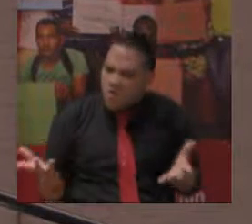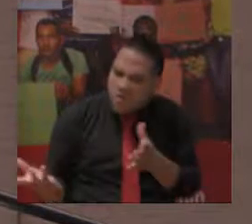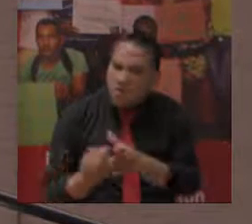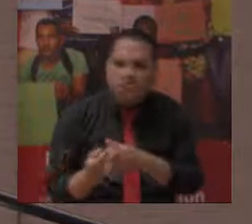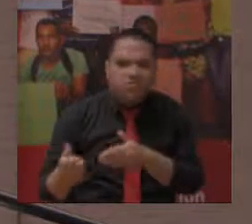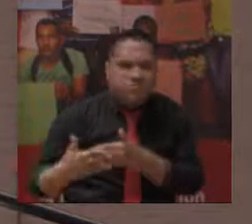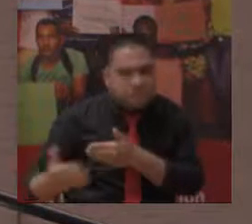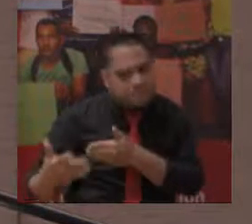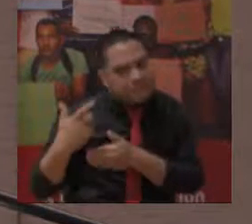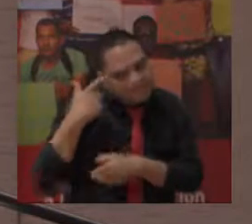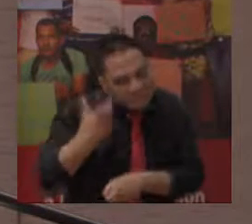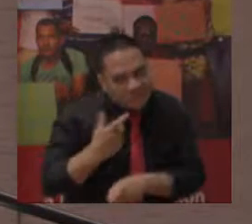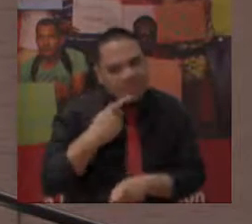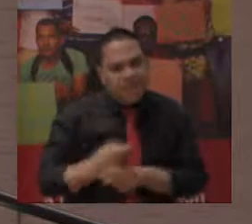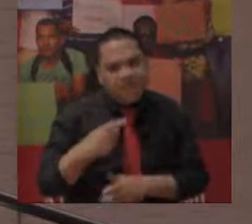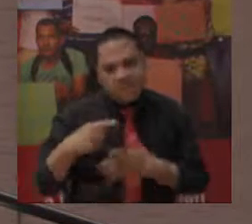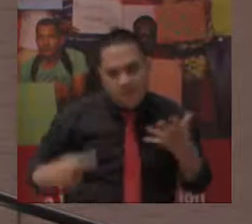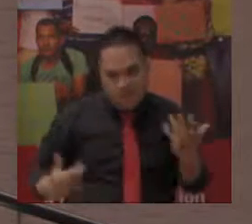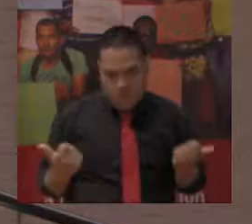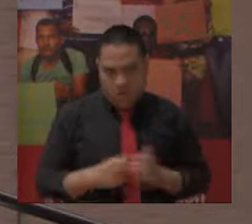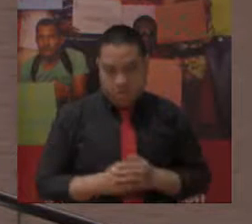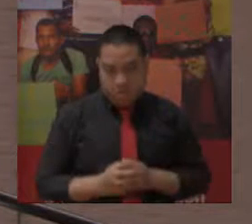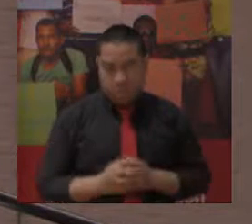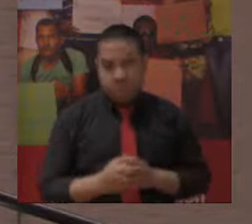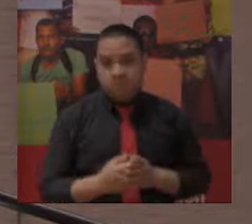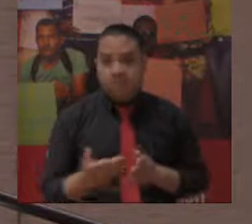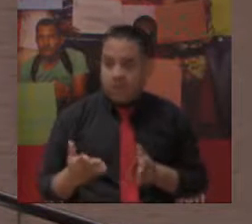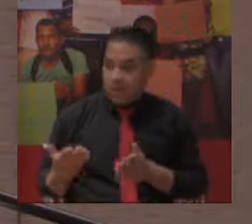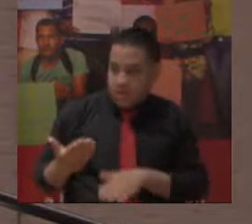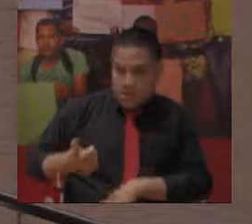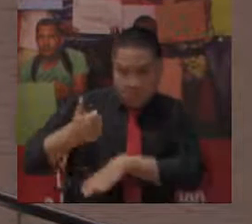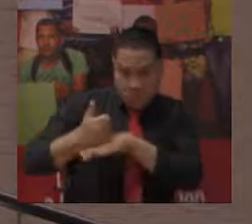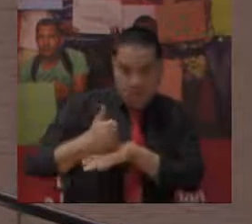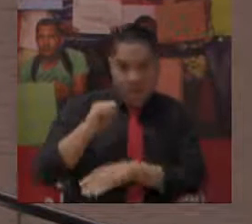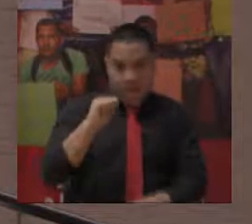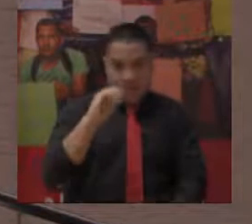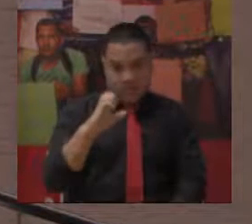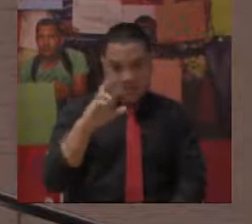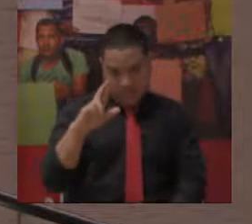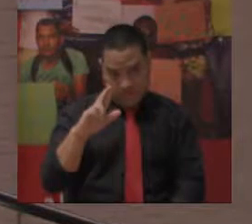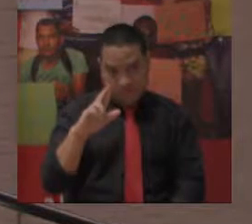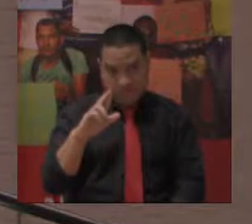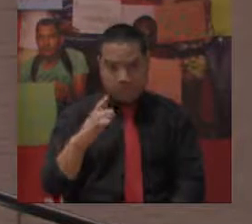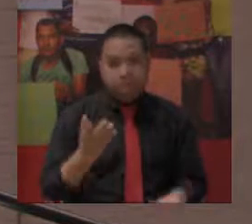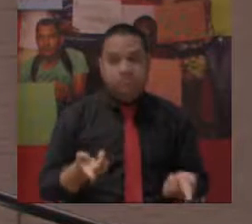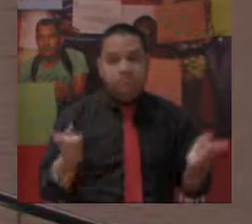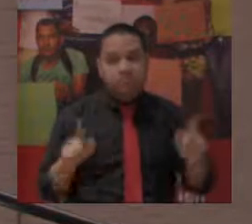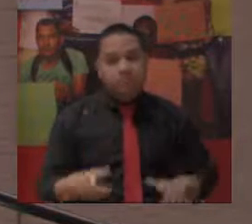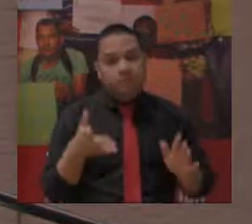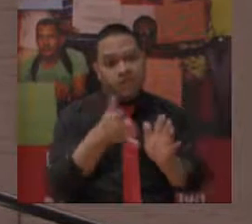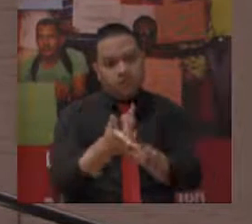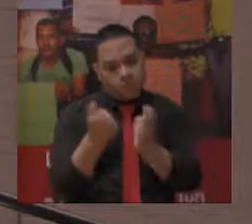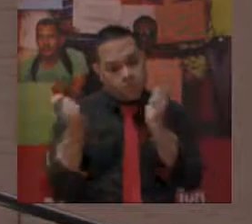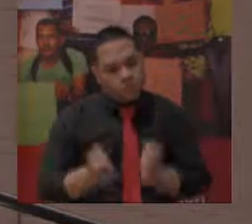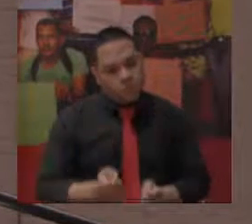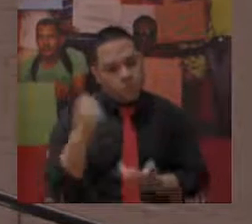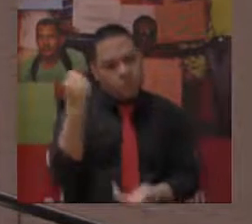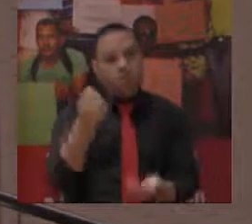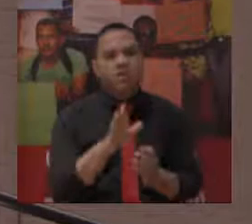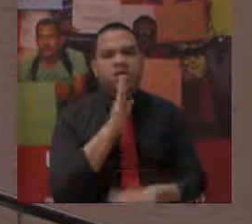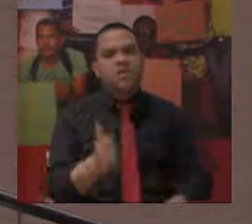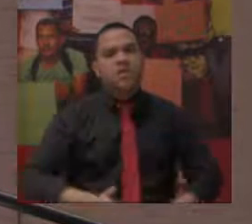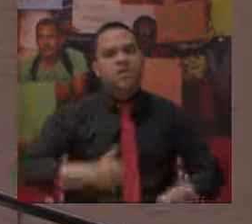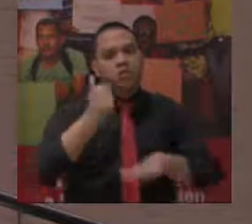día. Vamos a escuchar en minutos al director general de la ACR, Joshua Mitrotti. Tendremos la presentación de resultados misionales a cargo del